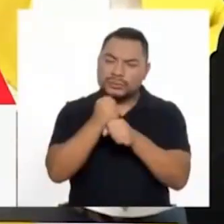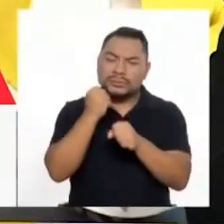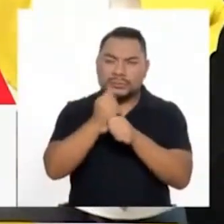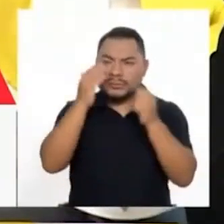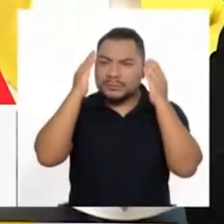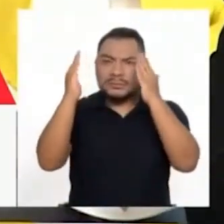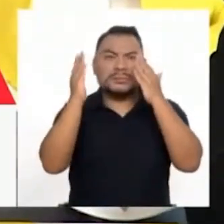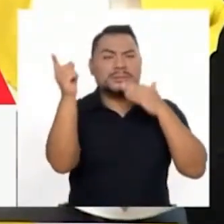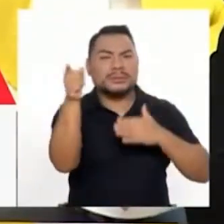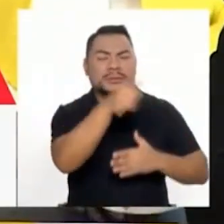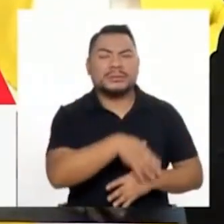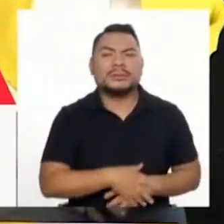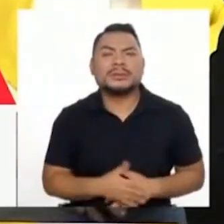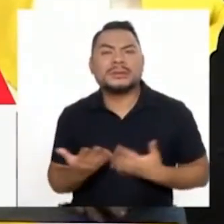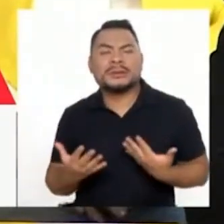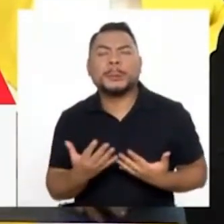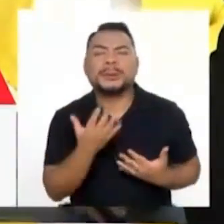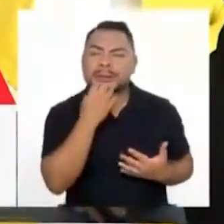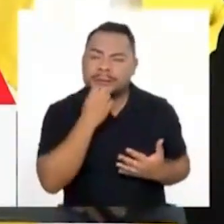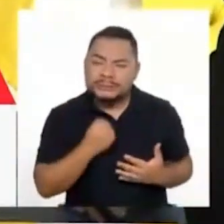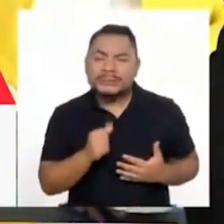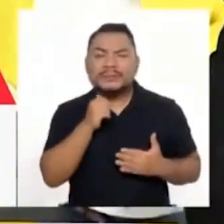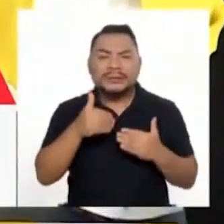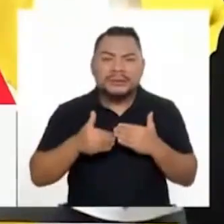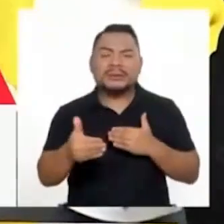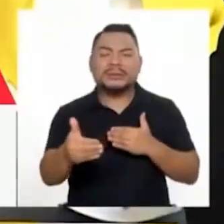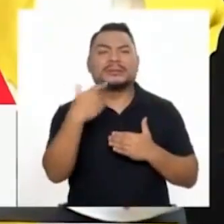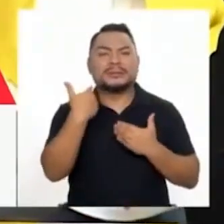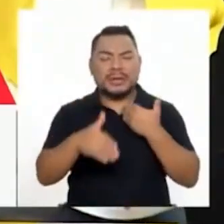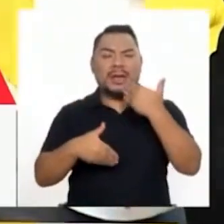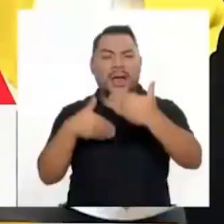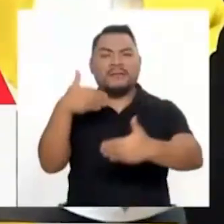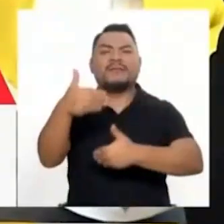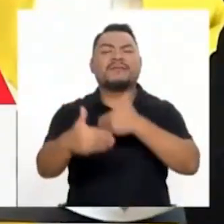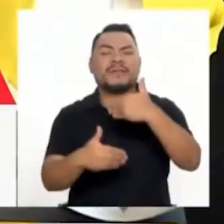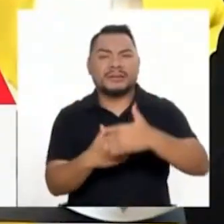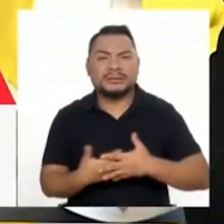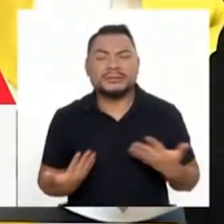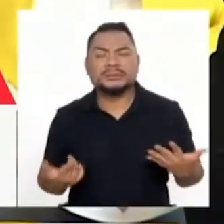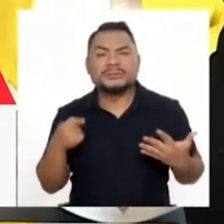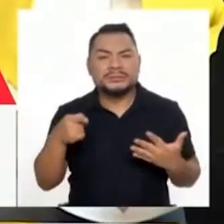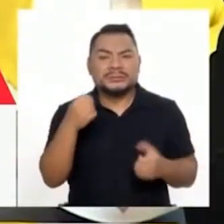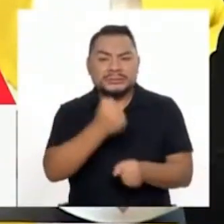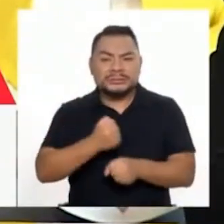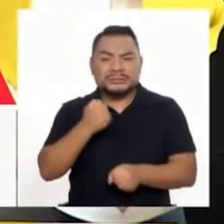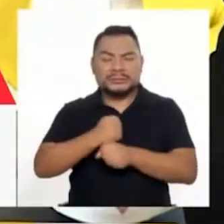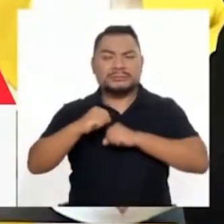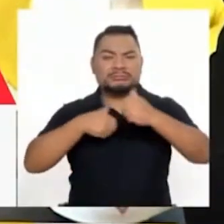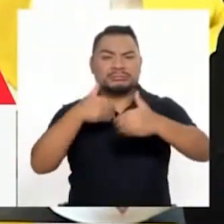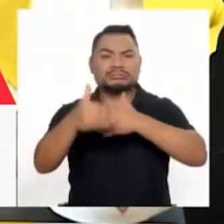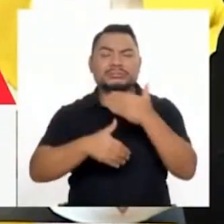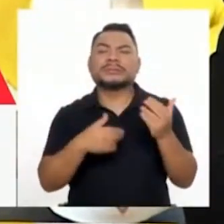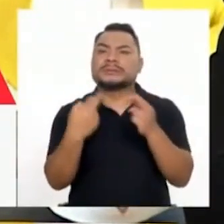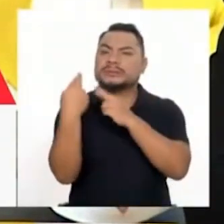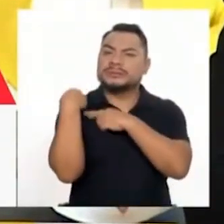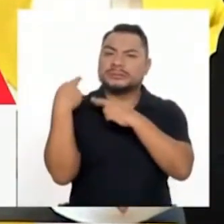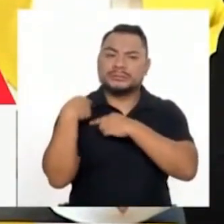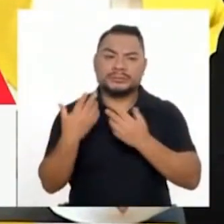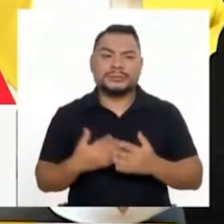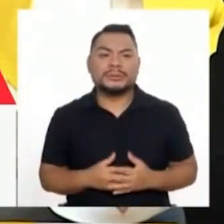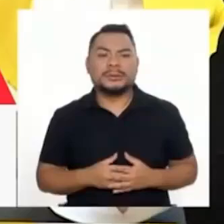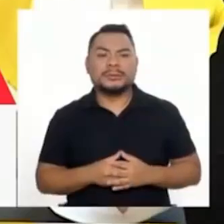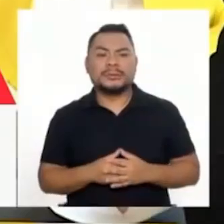Pues añoramos a no tener en adelante, conforme vamos avanzando en hacer gestión responsable,